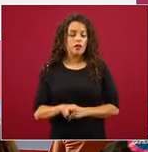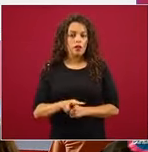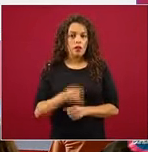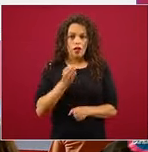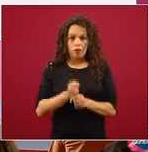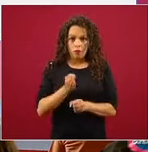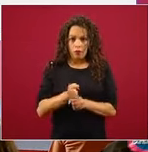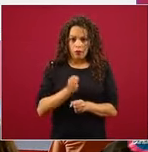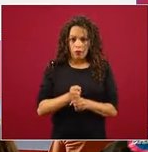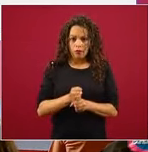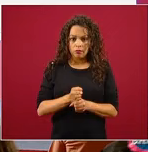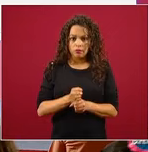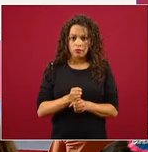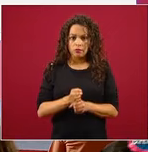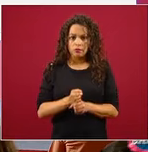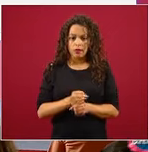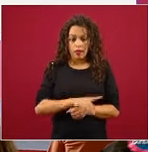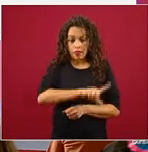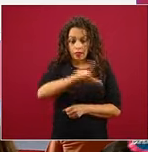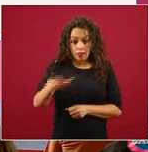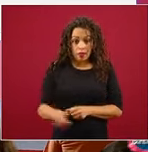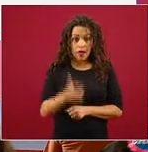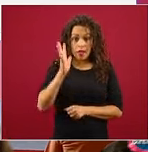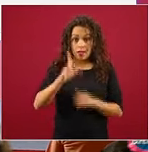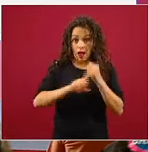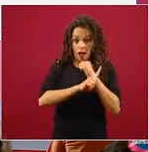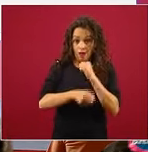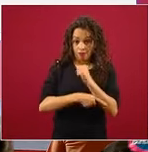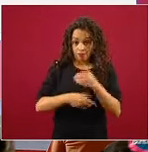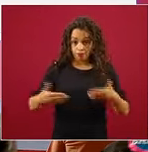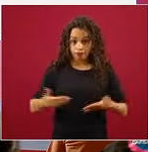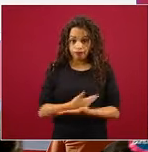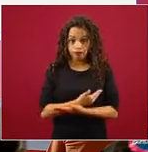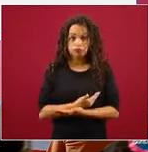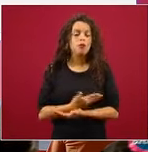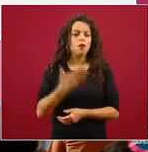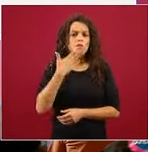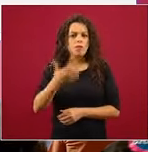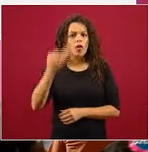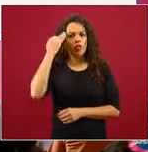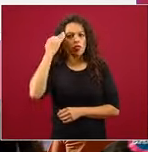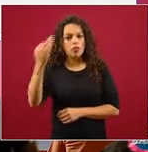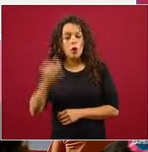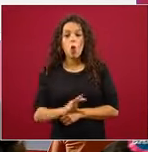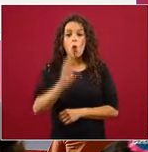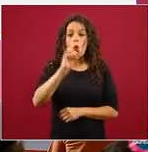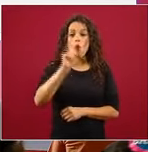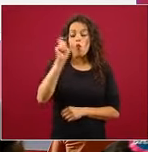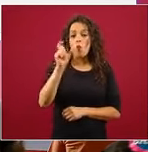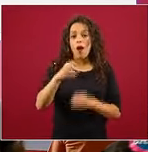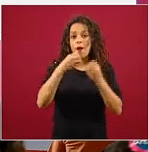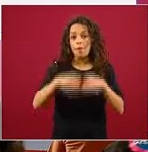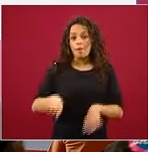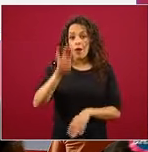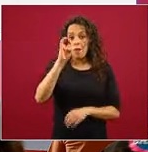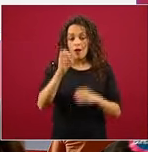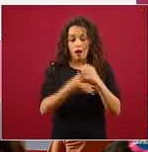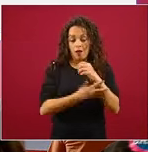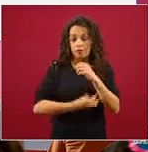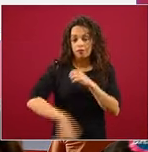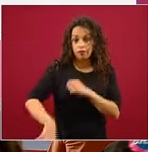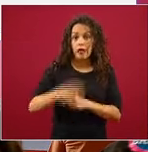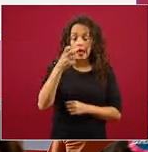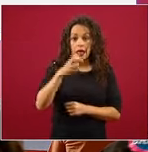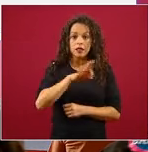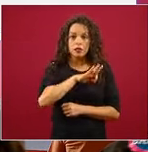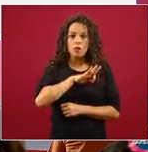el espacio después del embarazo y el momento después de un aborto son muy oportunos para tomar estas